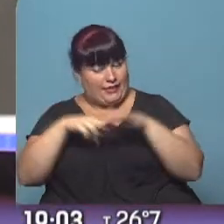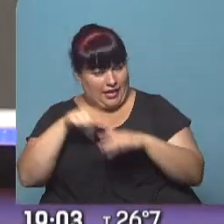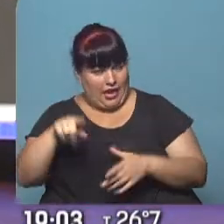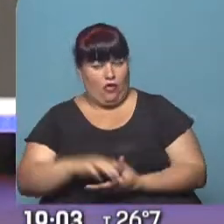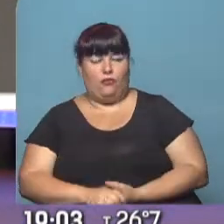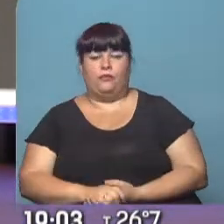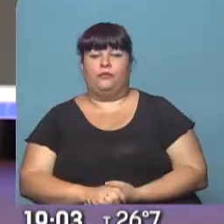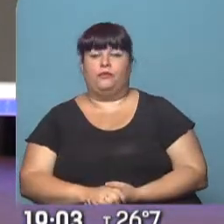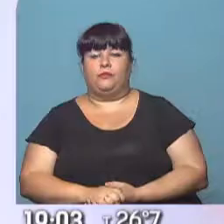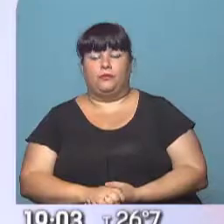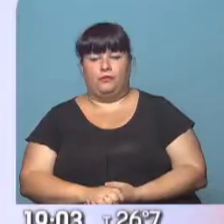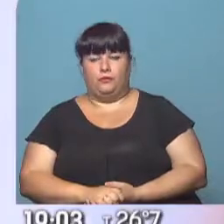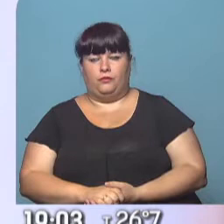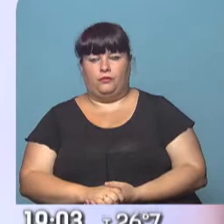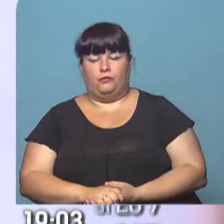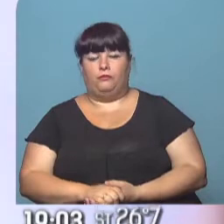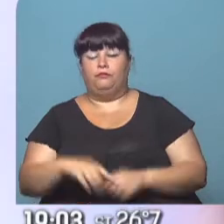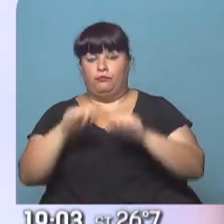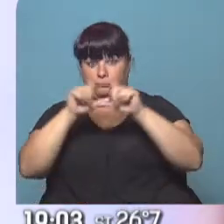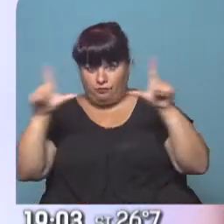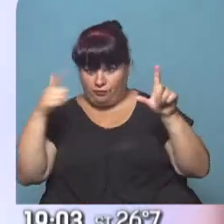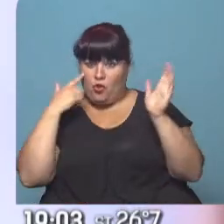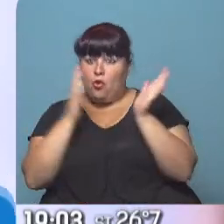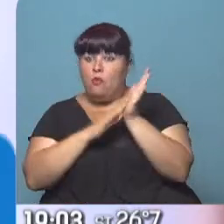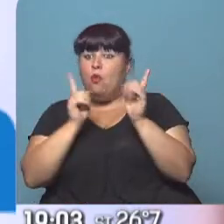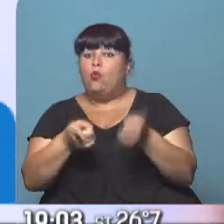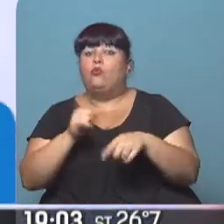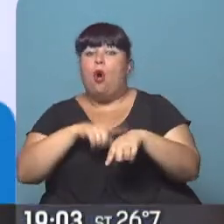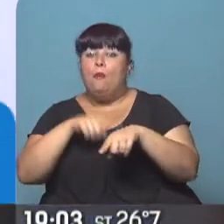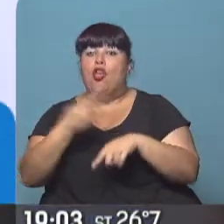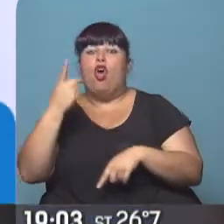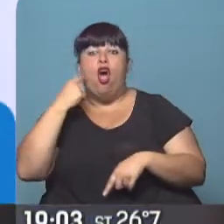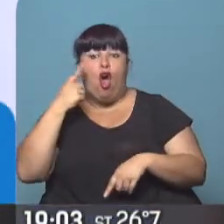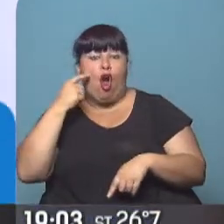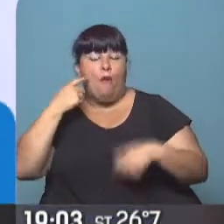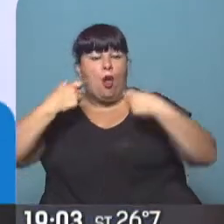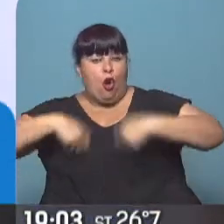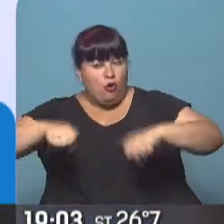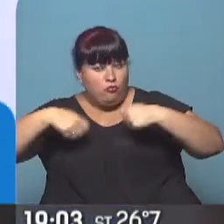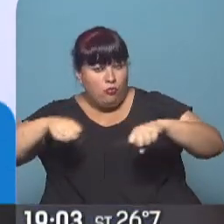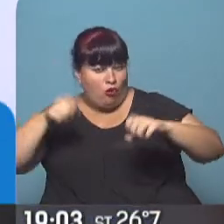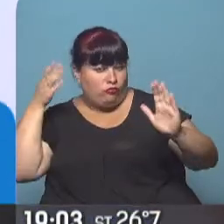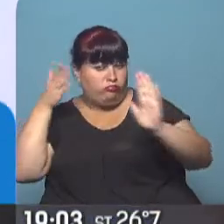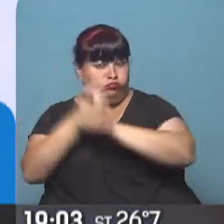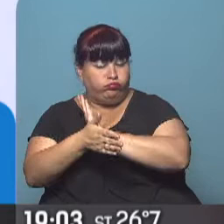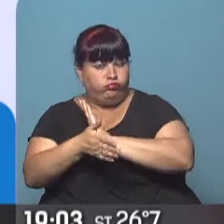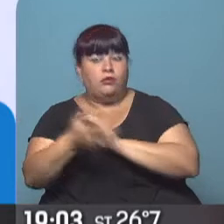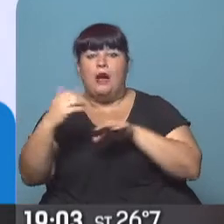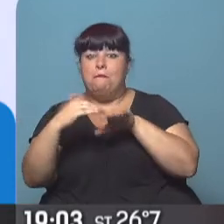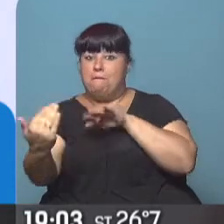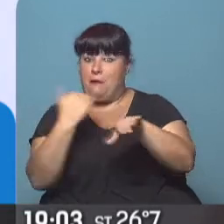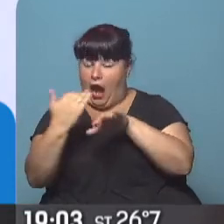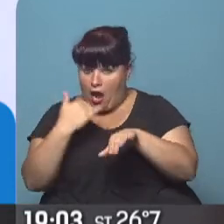salud y las imágenes muestran el momento en que dos hombres que se desplazaban en una moto circulando de